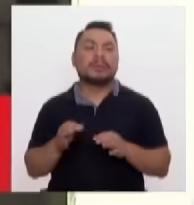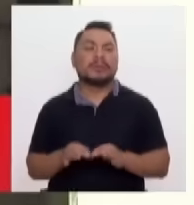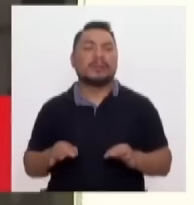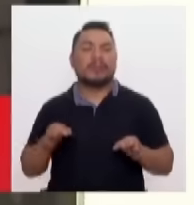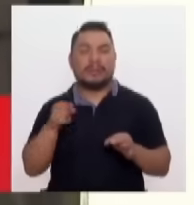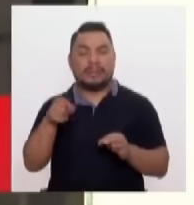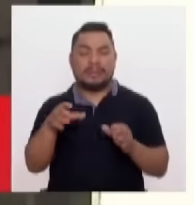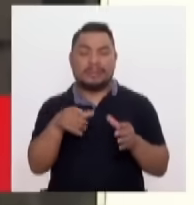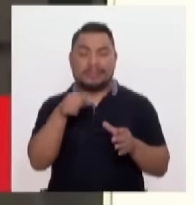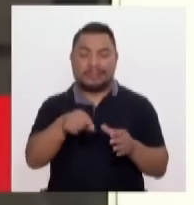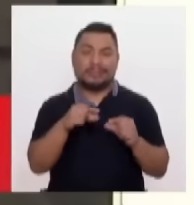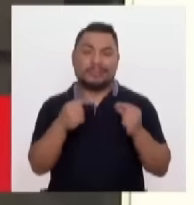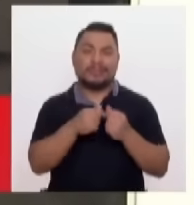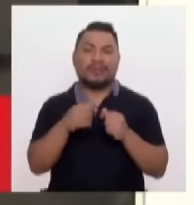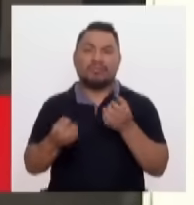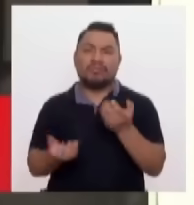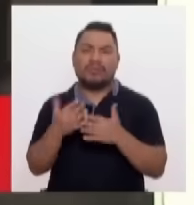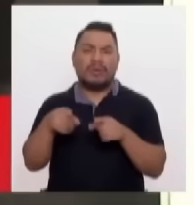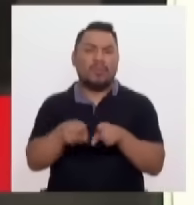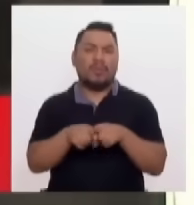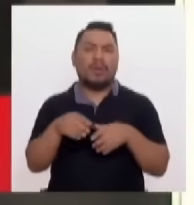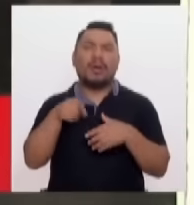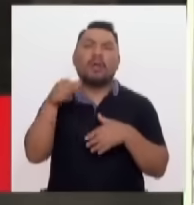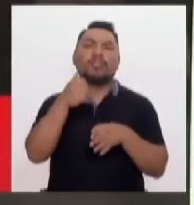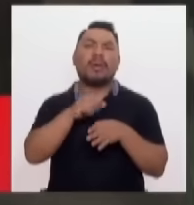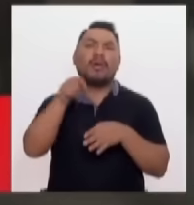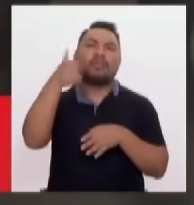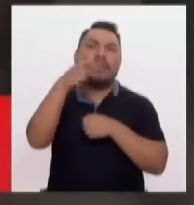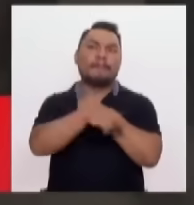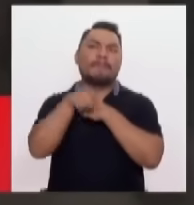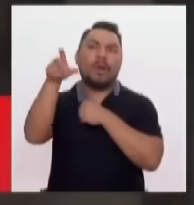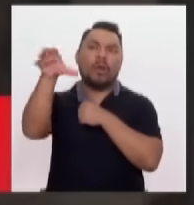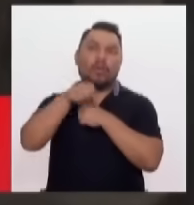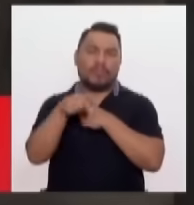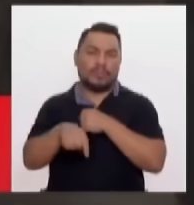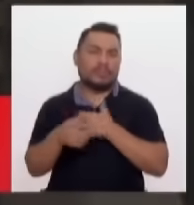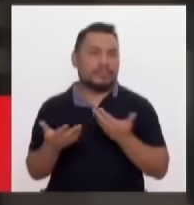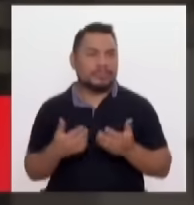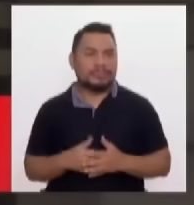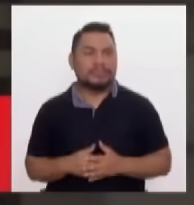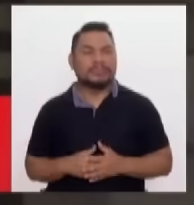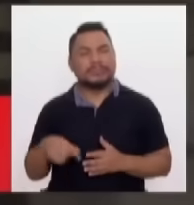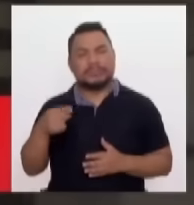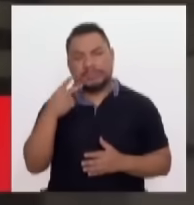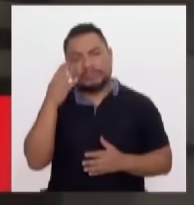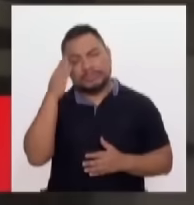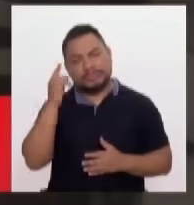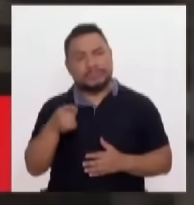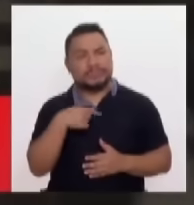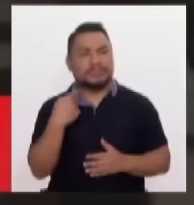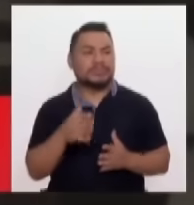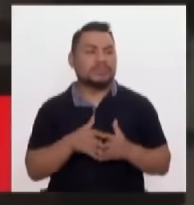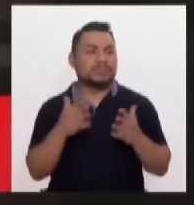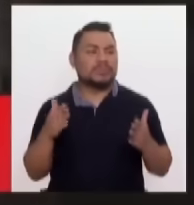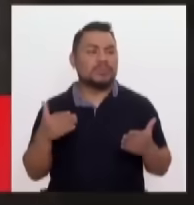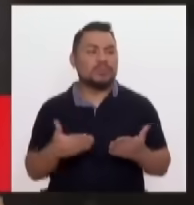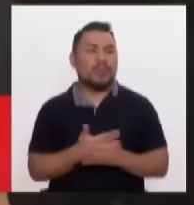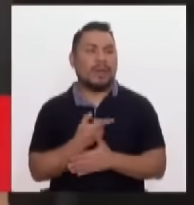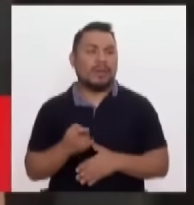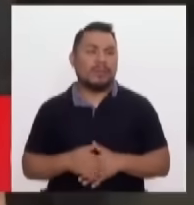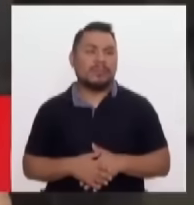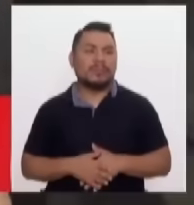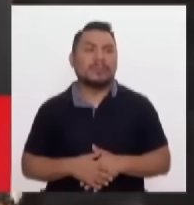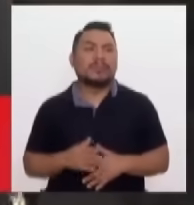importada, ¿no? Esto es alguna práctica que ya se ve en otros países. Y ustedes saben, amigos televidentes, esto para nosotros es bastante nuevo, ¿no?